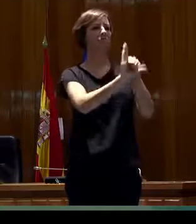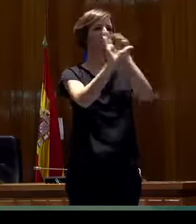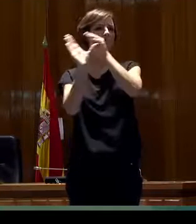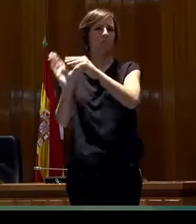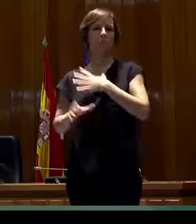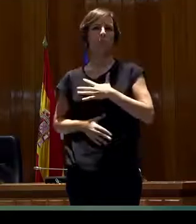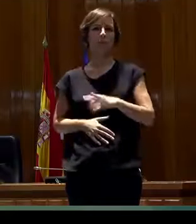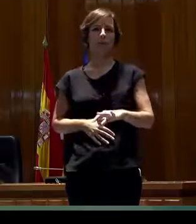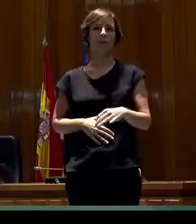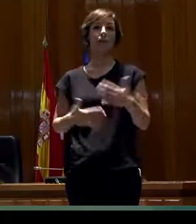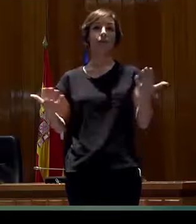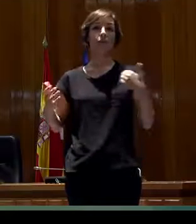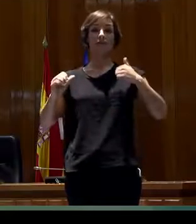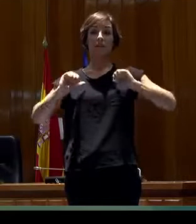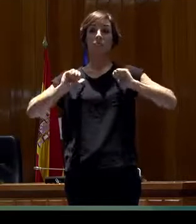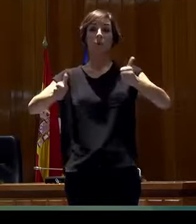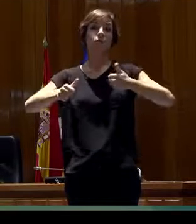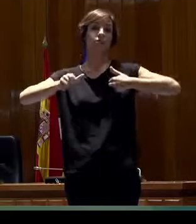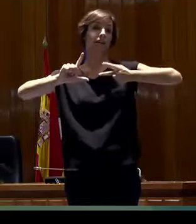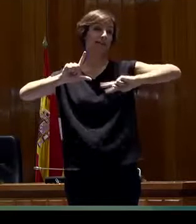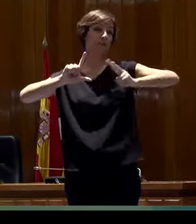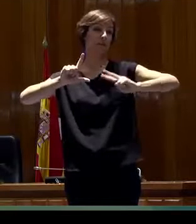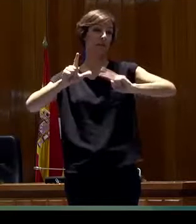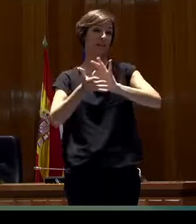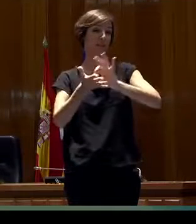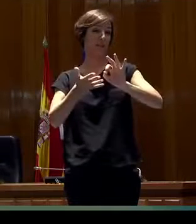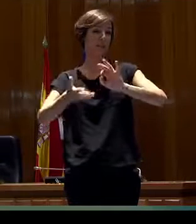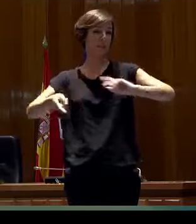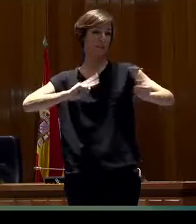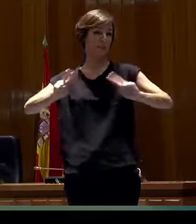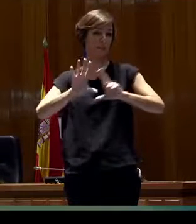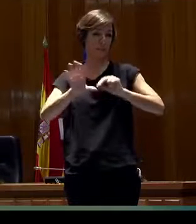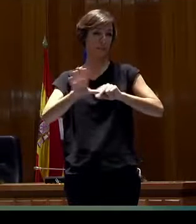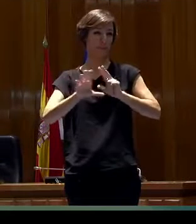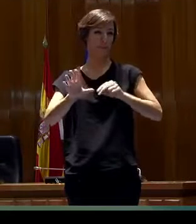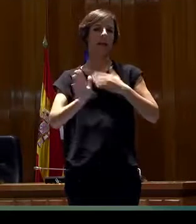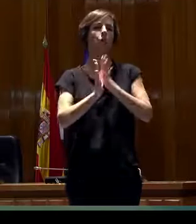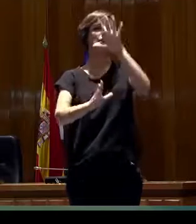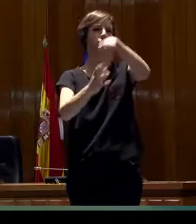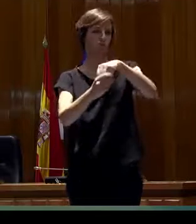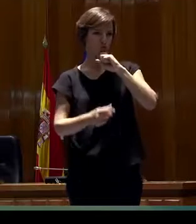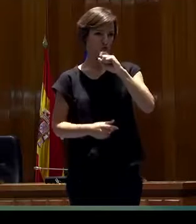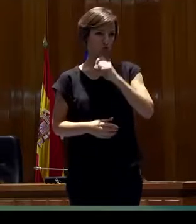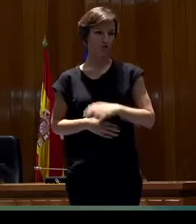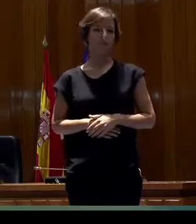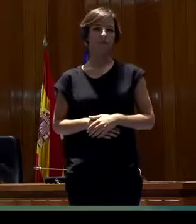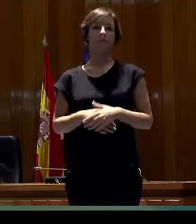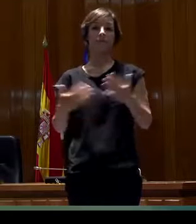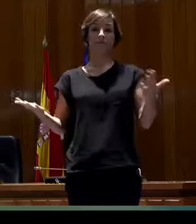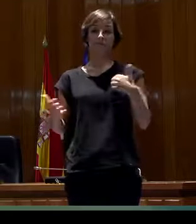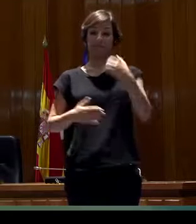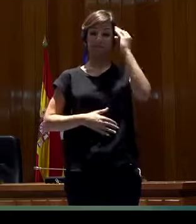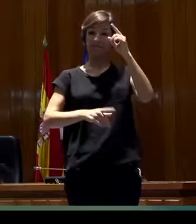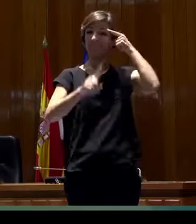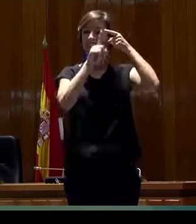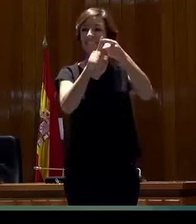de un caso de uso, que es el servicio de videointerpretación denominado SVisual. Por tanto, la finalidad que persigo